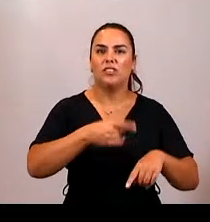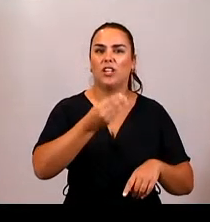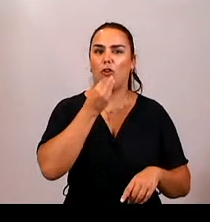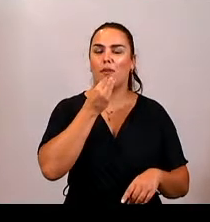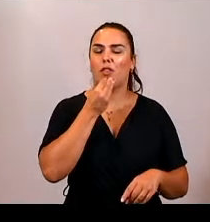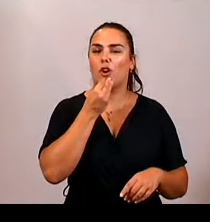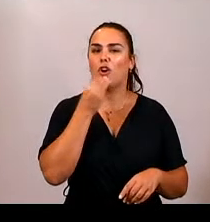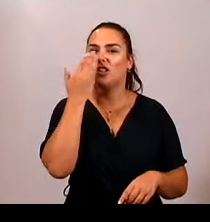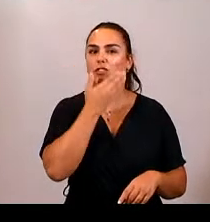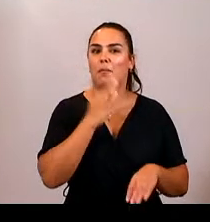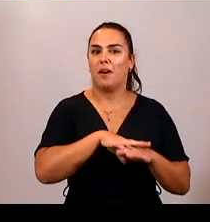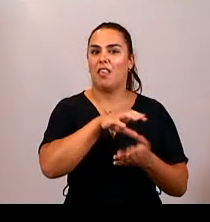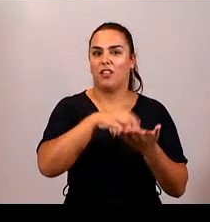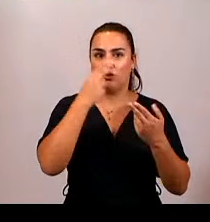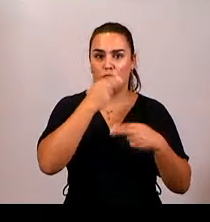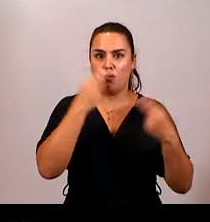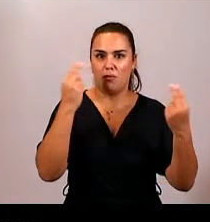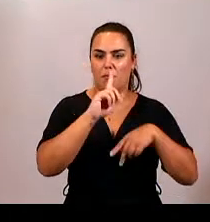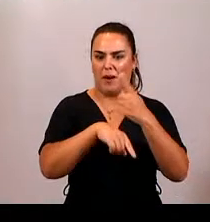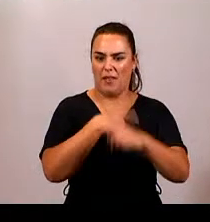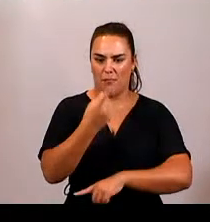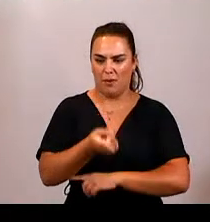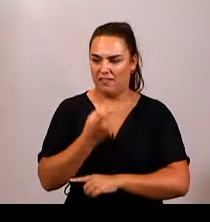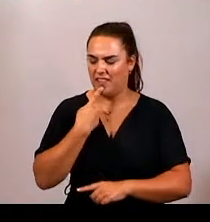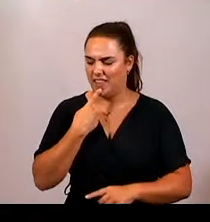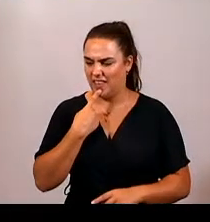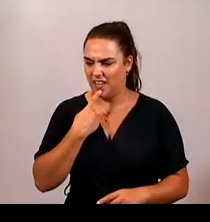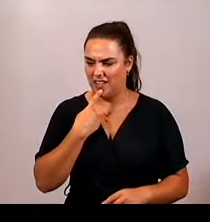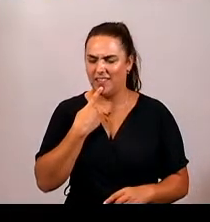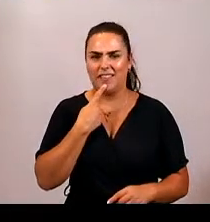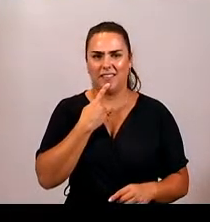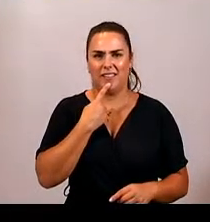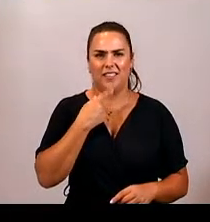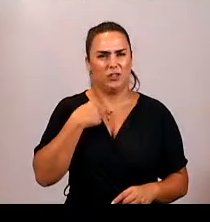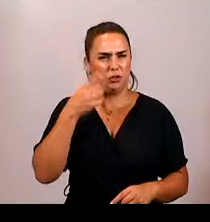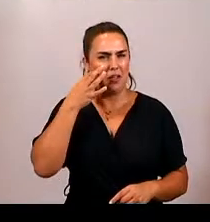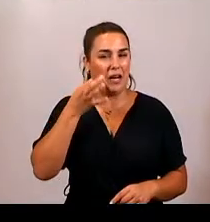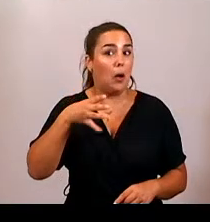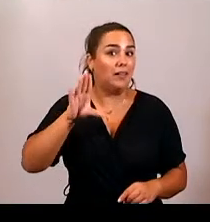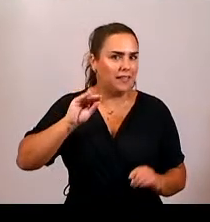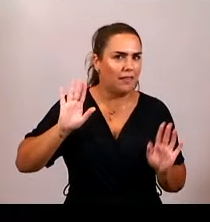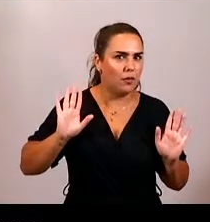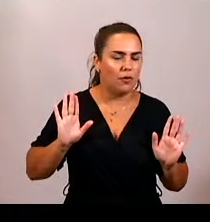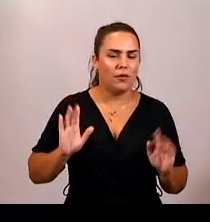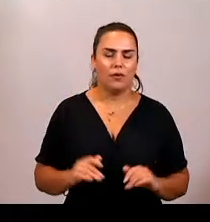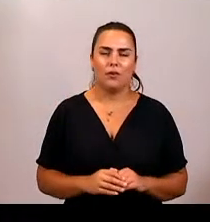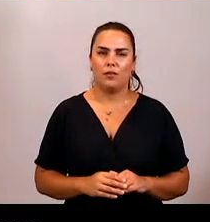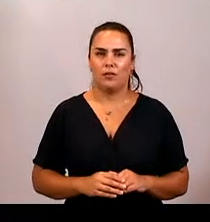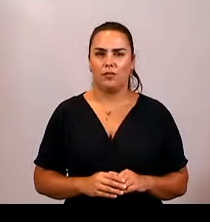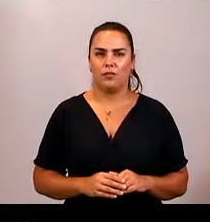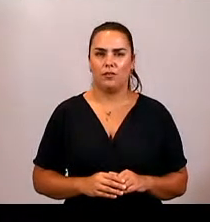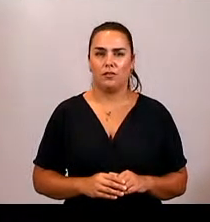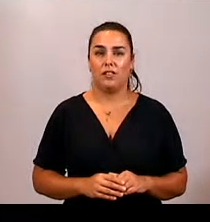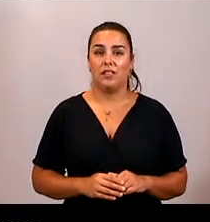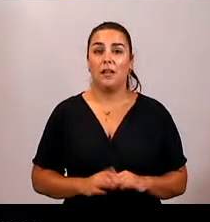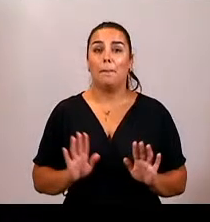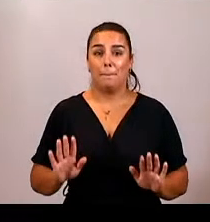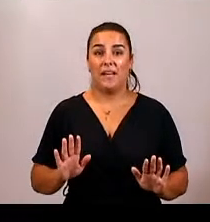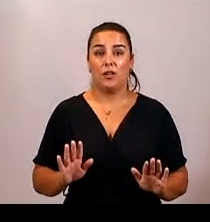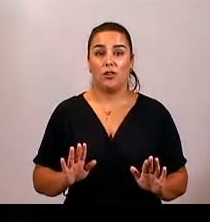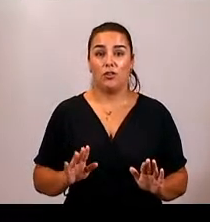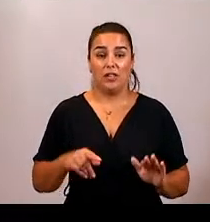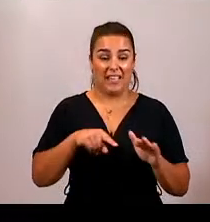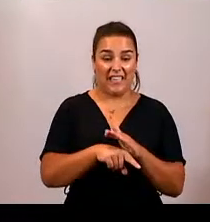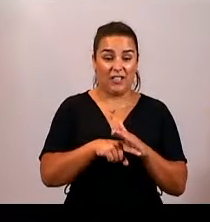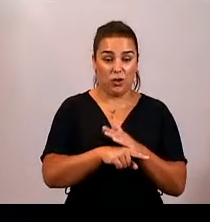para centros públicos, pero luego dice, me ha parecido entender, que no estén gestionados ni por